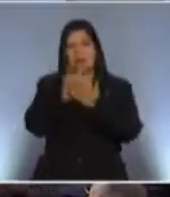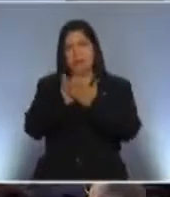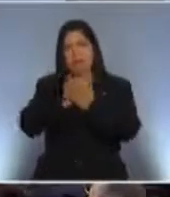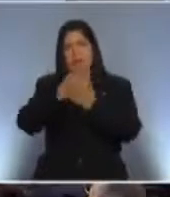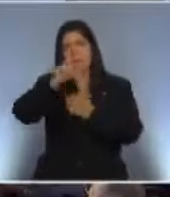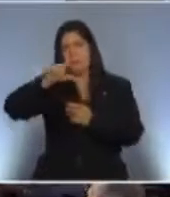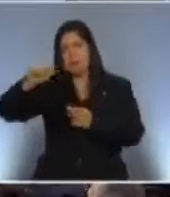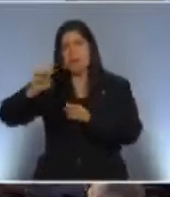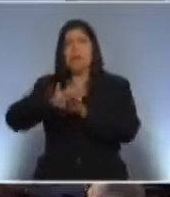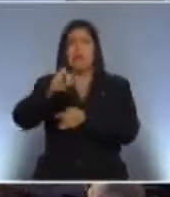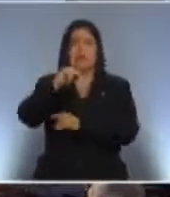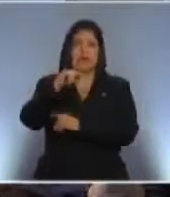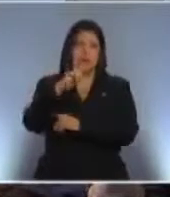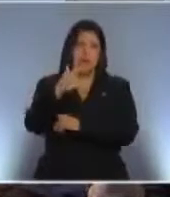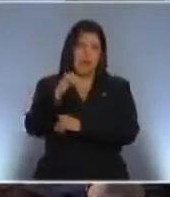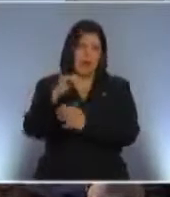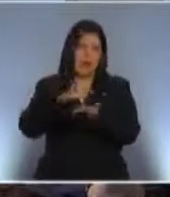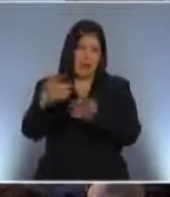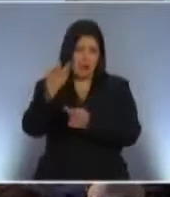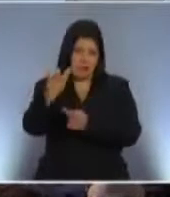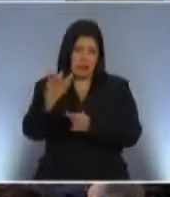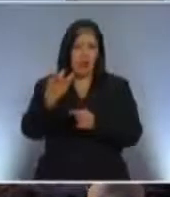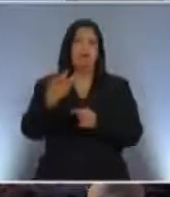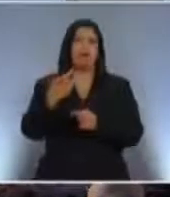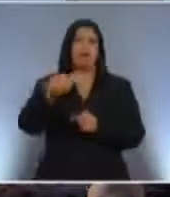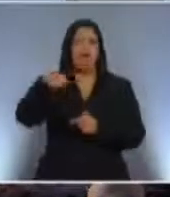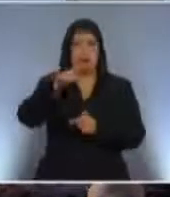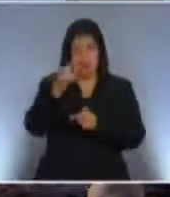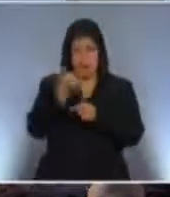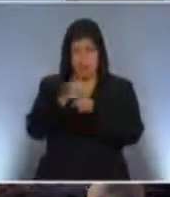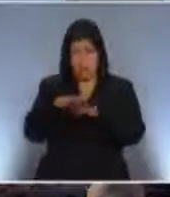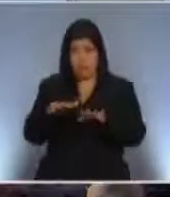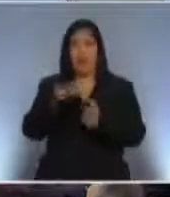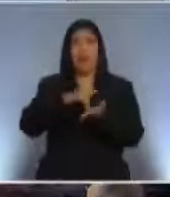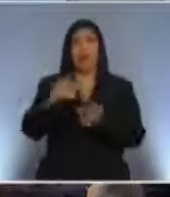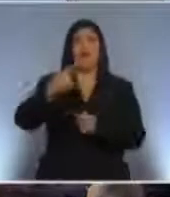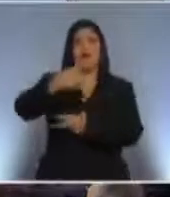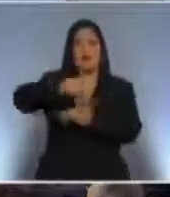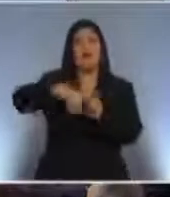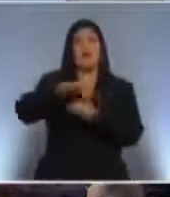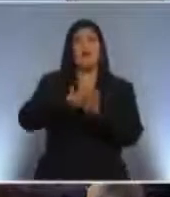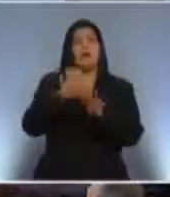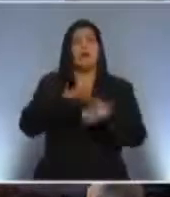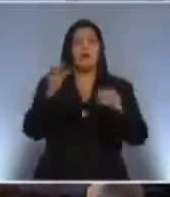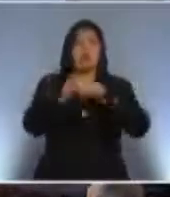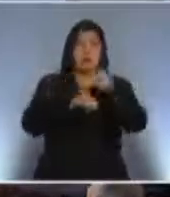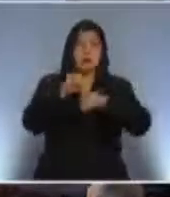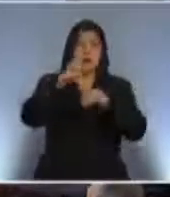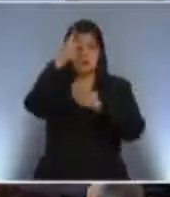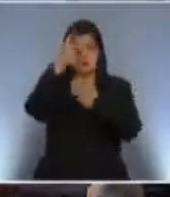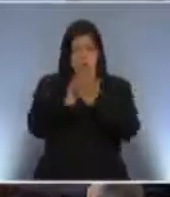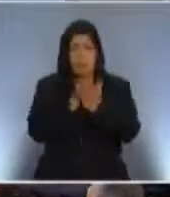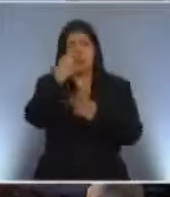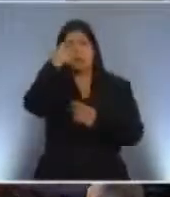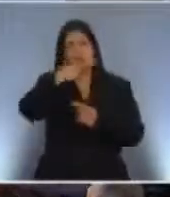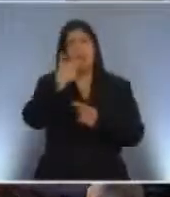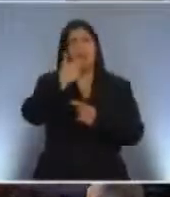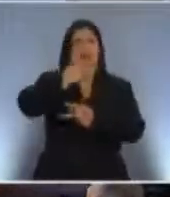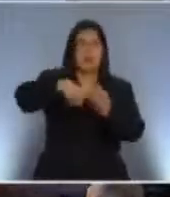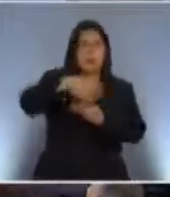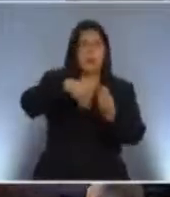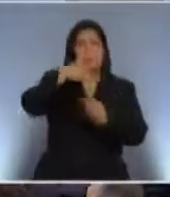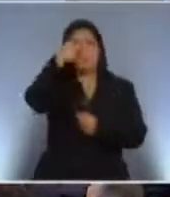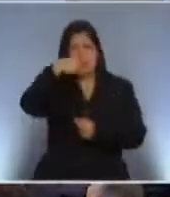realizó el INEGI. A partir de esta información, se han creado programas y mecanismos de financiamiento